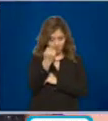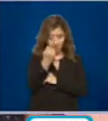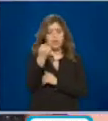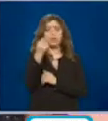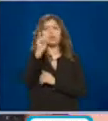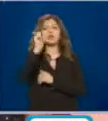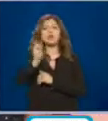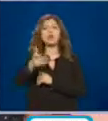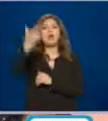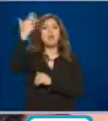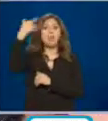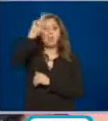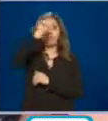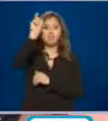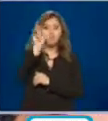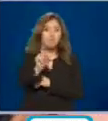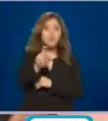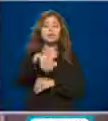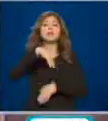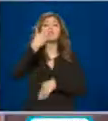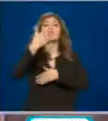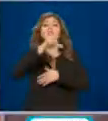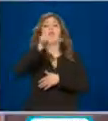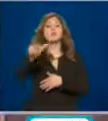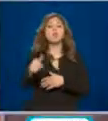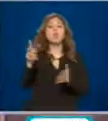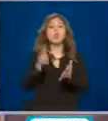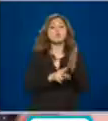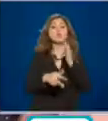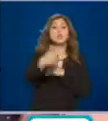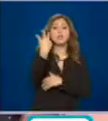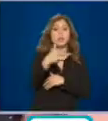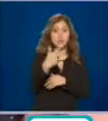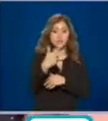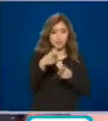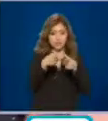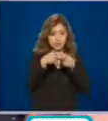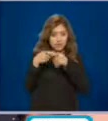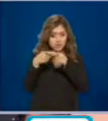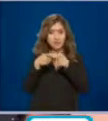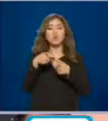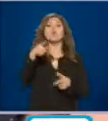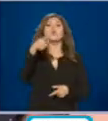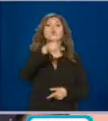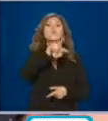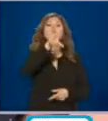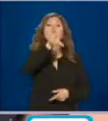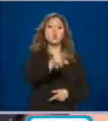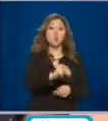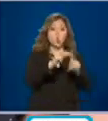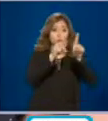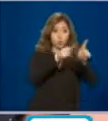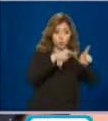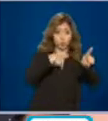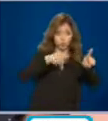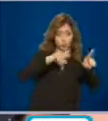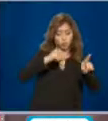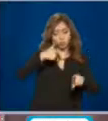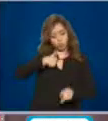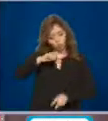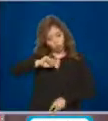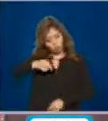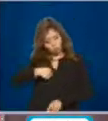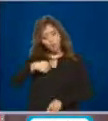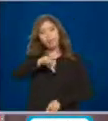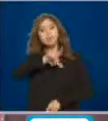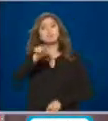¿De interrogación? Final. El segundo, el 2013, que fue No eres tú, soy yo. Ajá. Ya tenemos harta música que estamos presentando